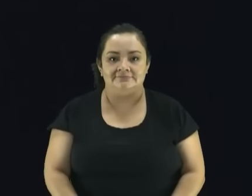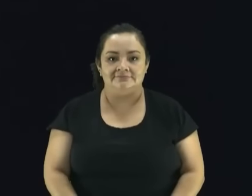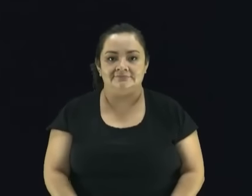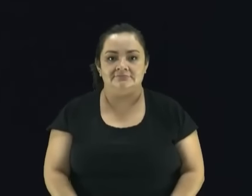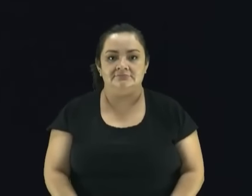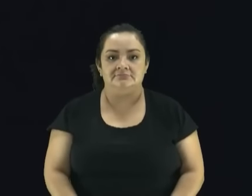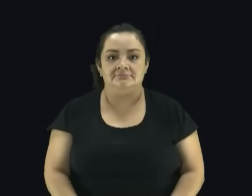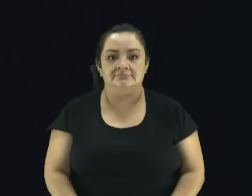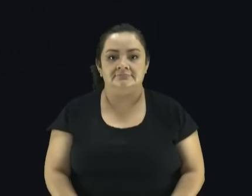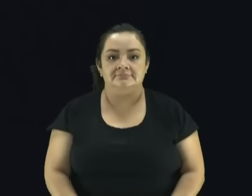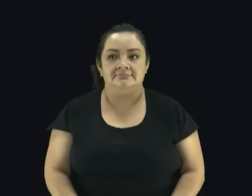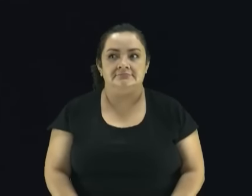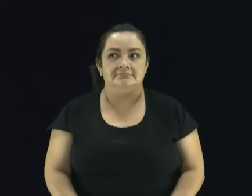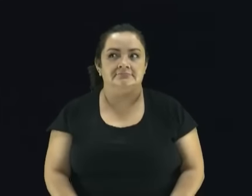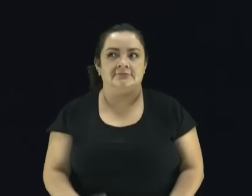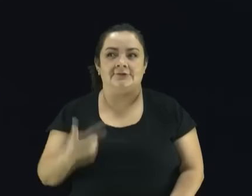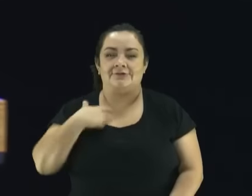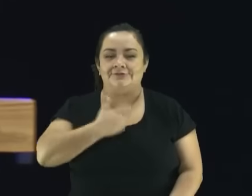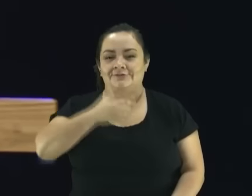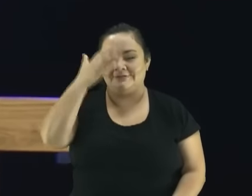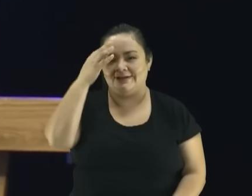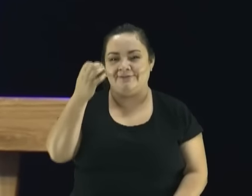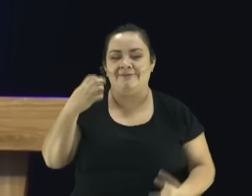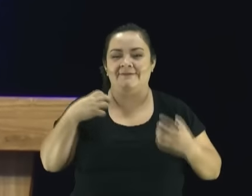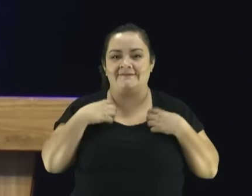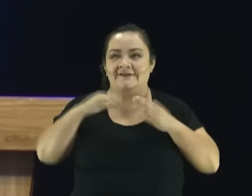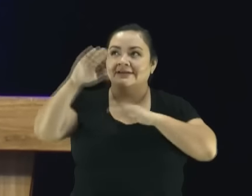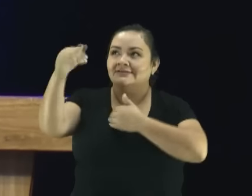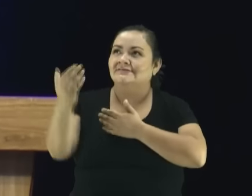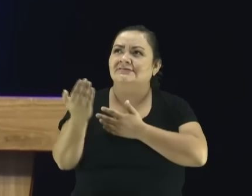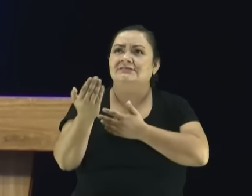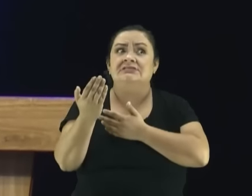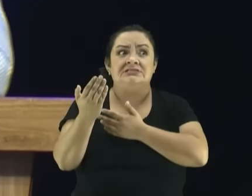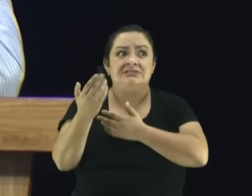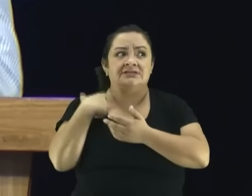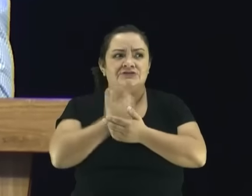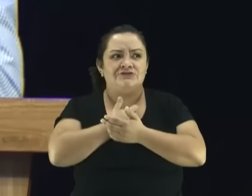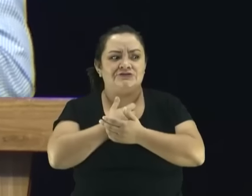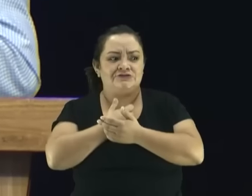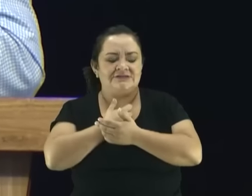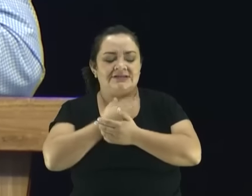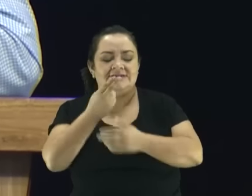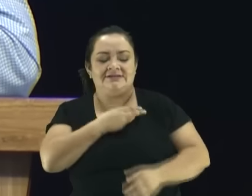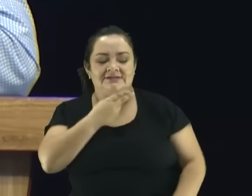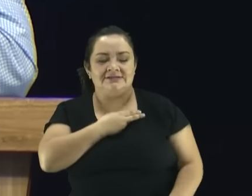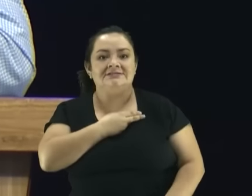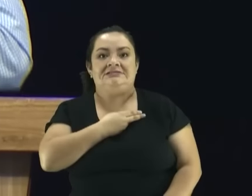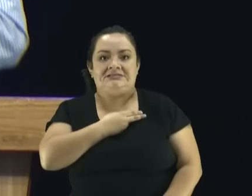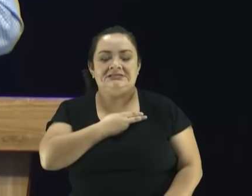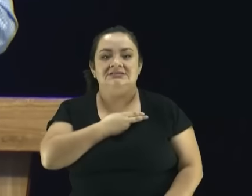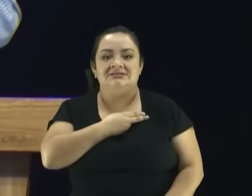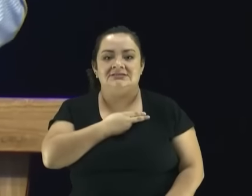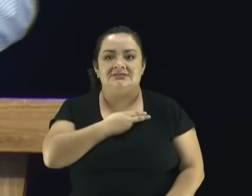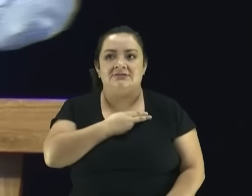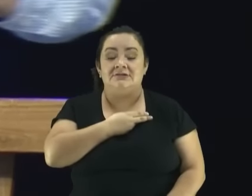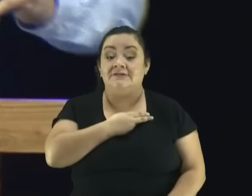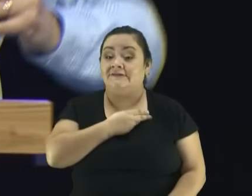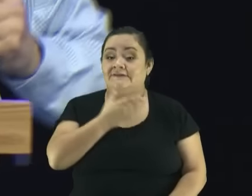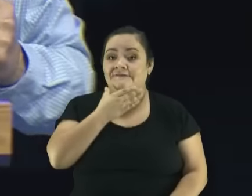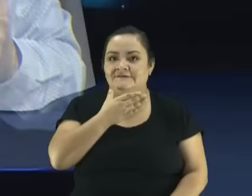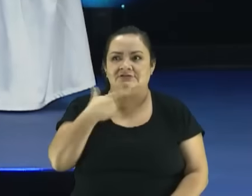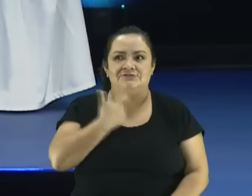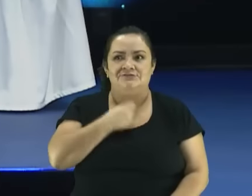Gracia muchos creemos vivir bajo la gracia de Dios y estamos en plena condenación Y lo triste de todo es que